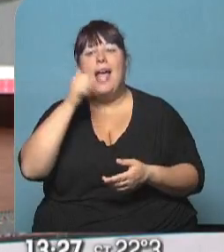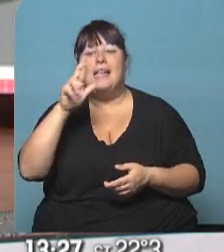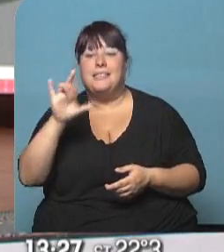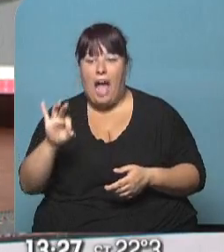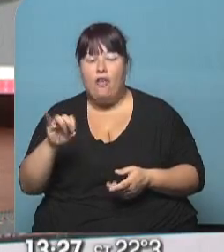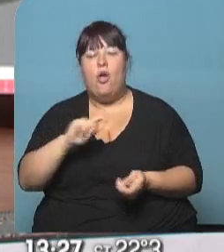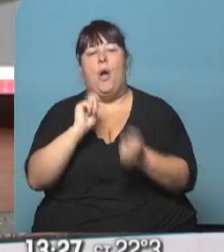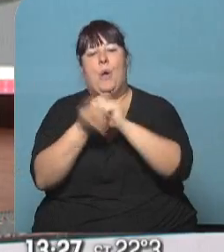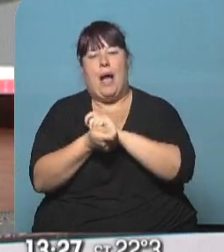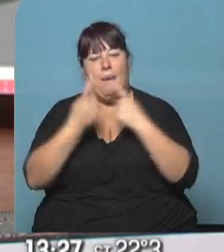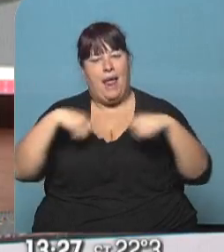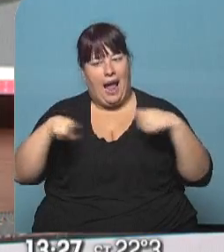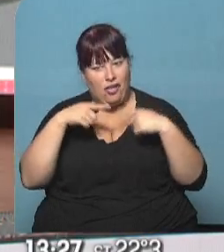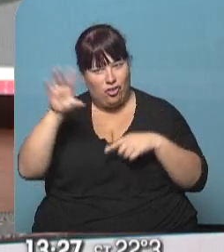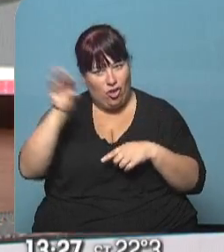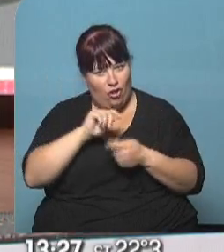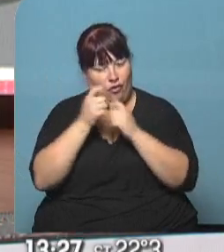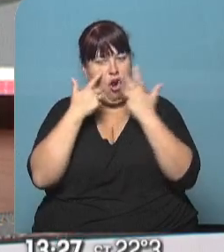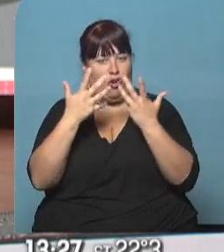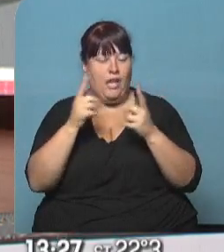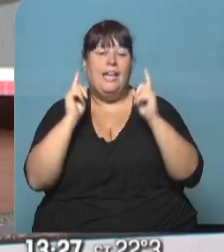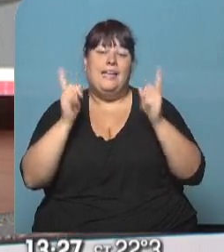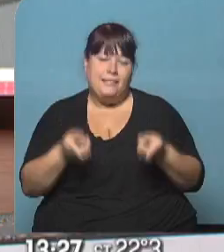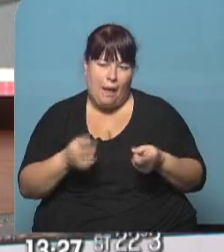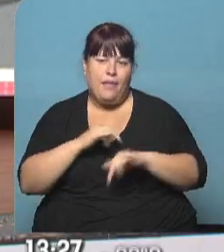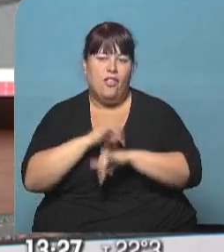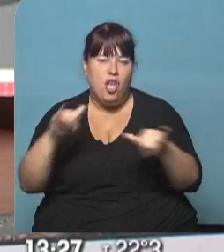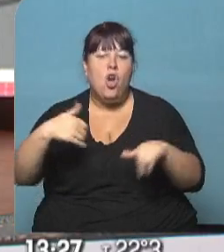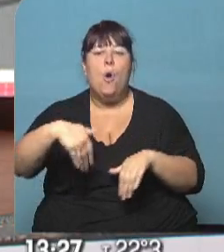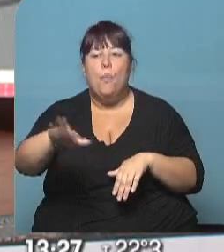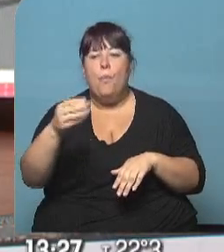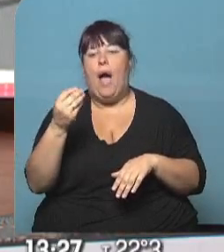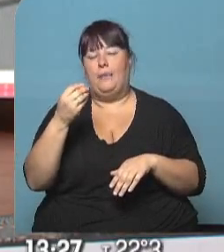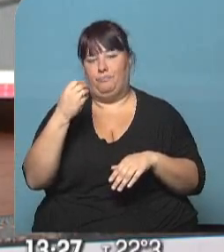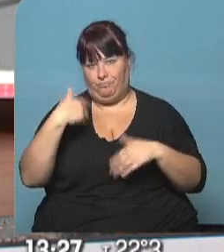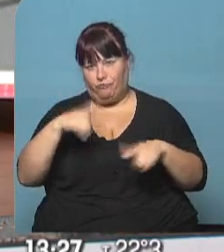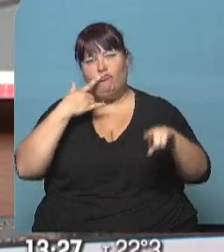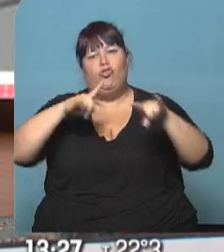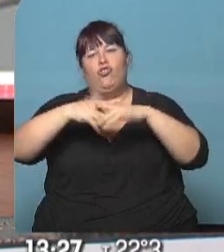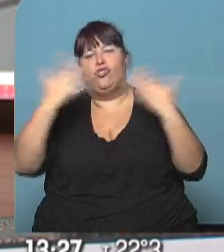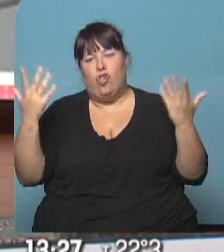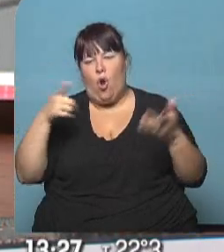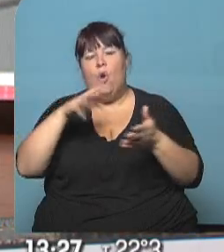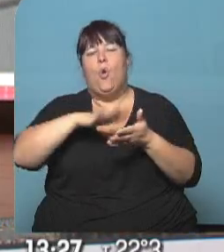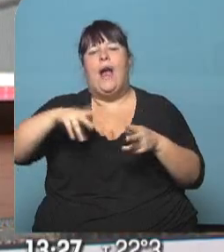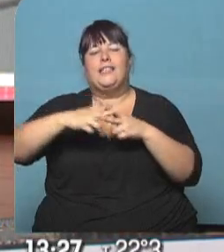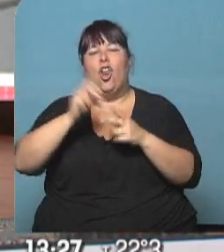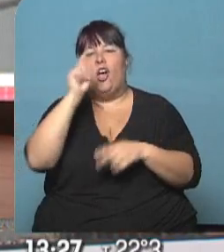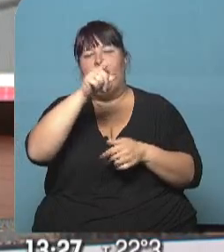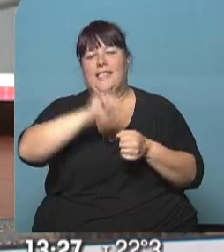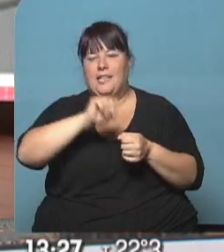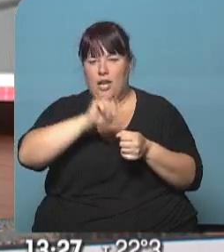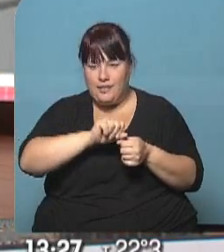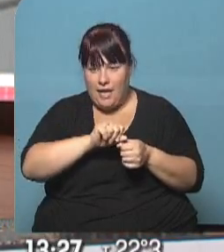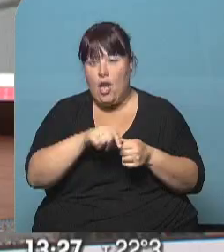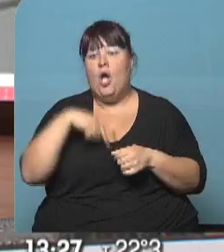va a reversionar sus temas icónicos y además también anunció lo que será su gran show en el Nodo Tecnológico de la provincia de Santiago del